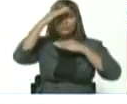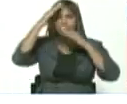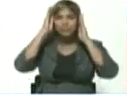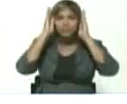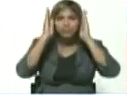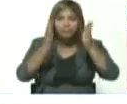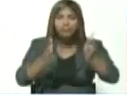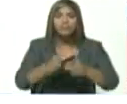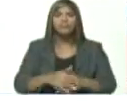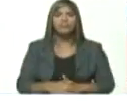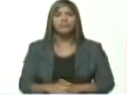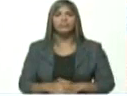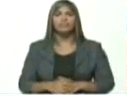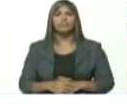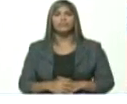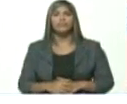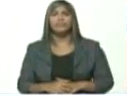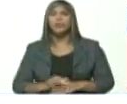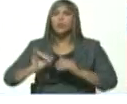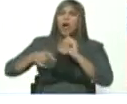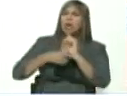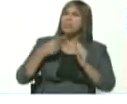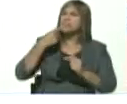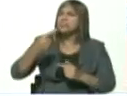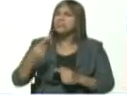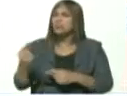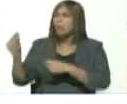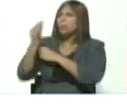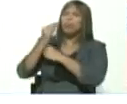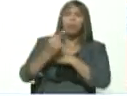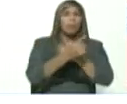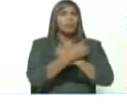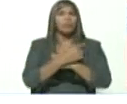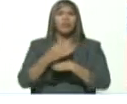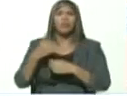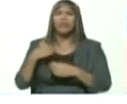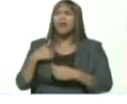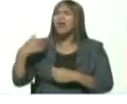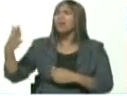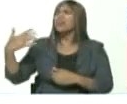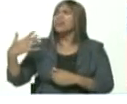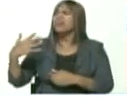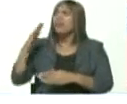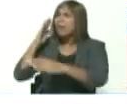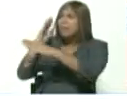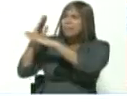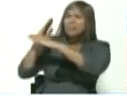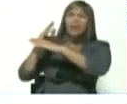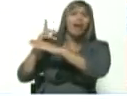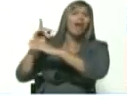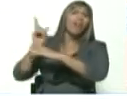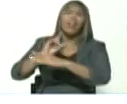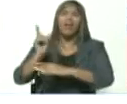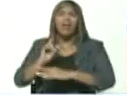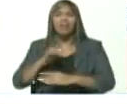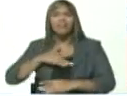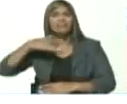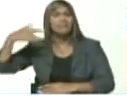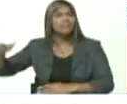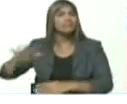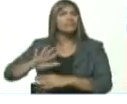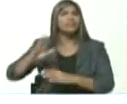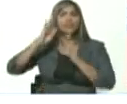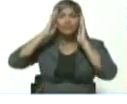que el bobolongo no dijo. No nos dejamos distraer por bobolenguismo de ningún tipo. Que